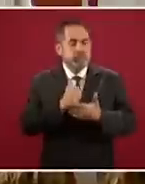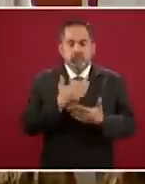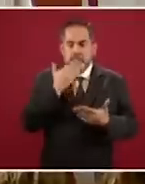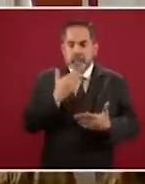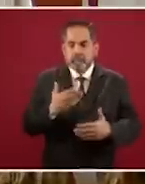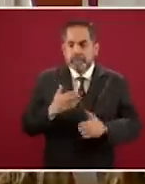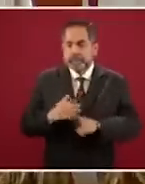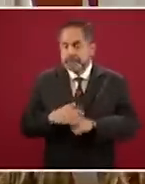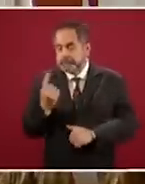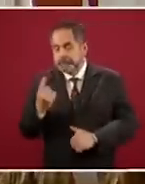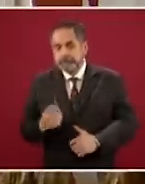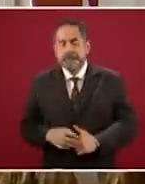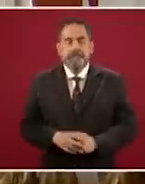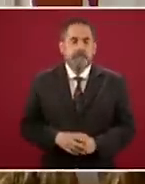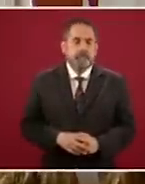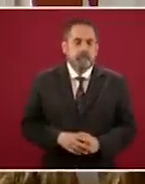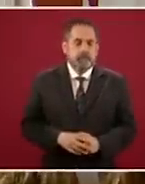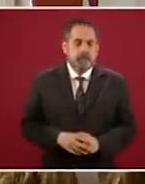porque